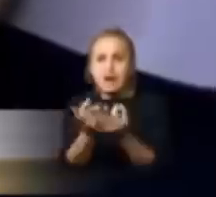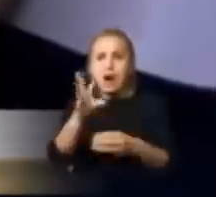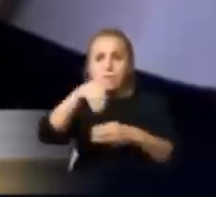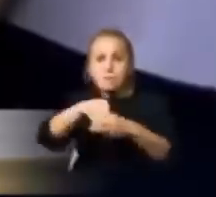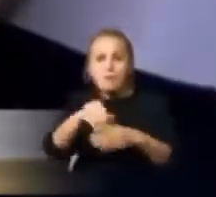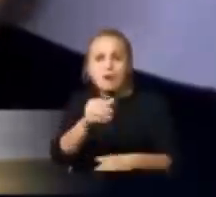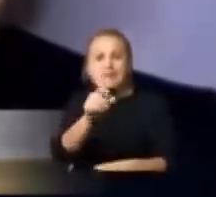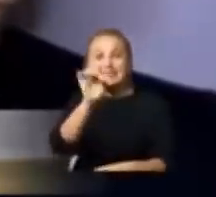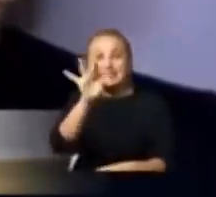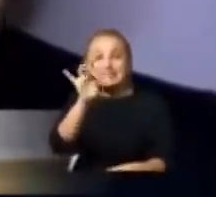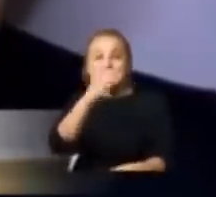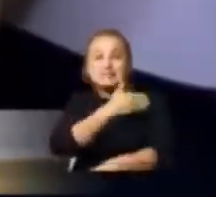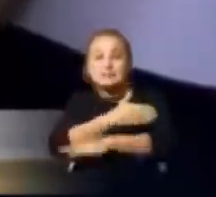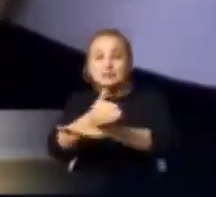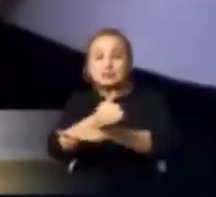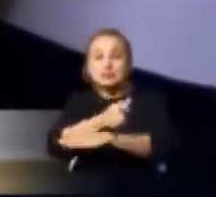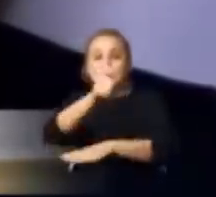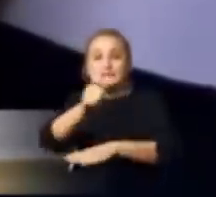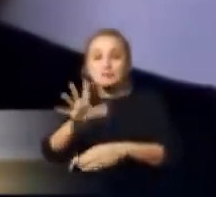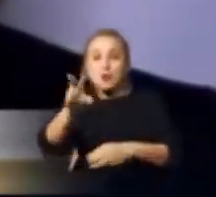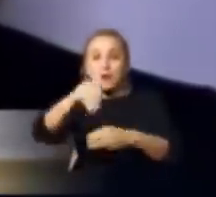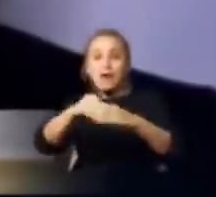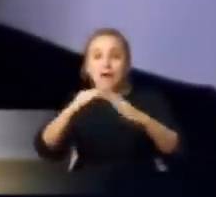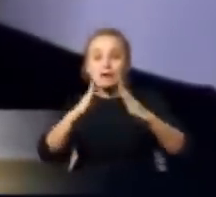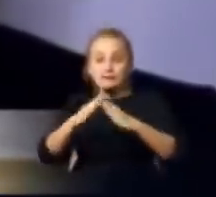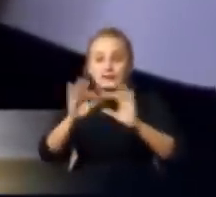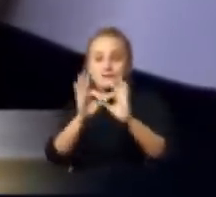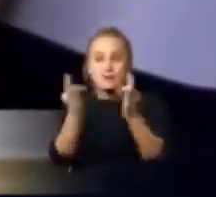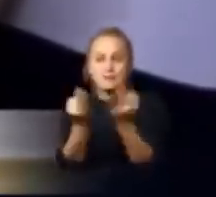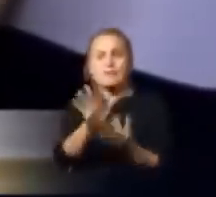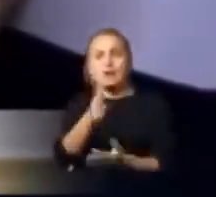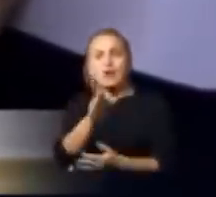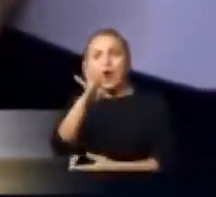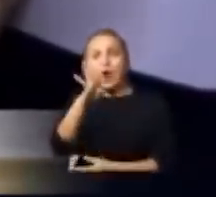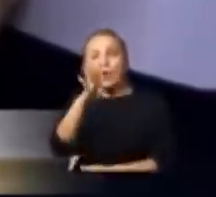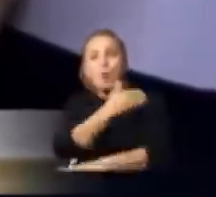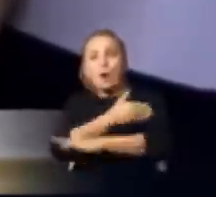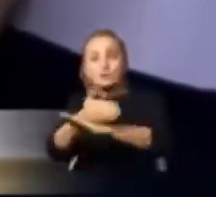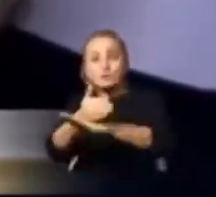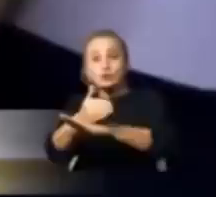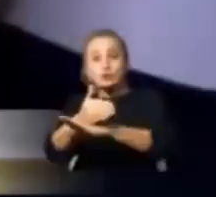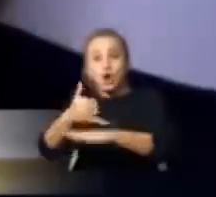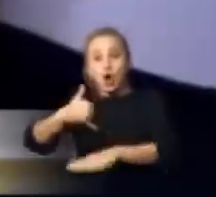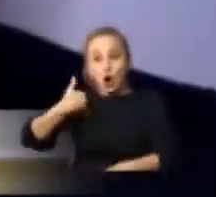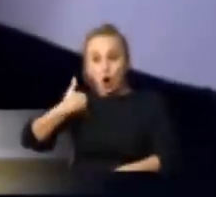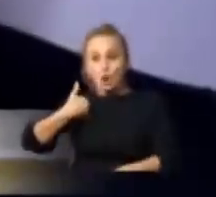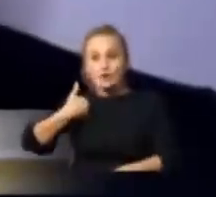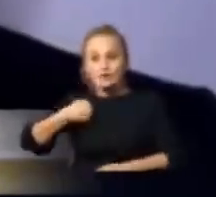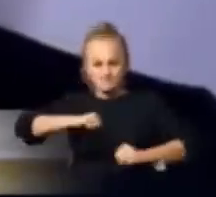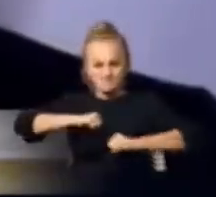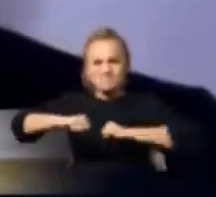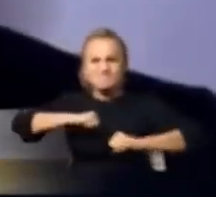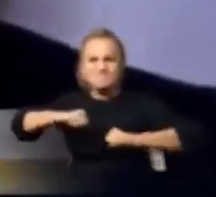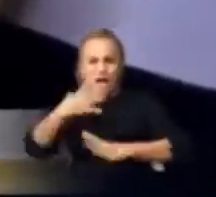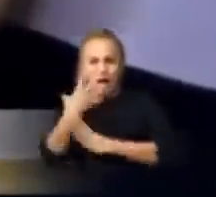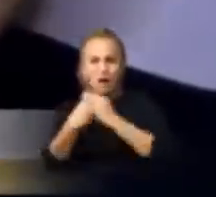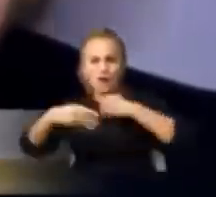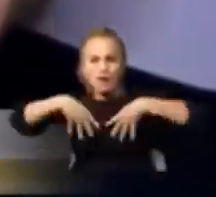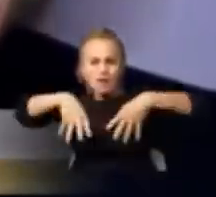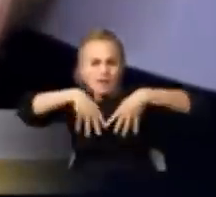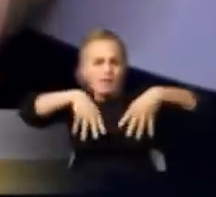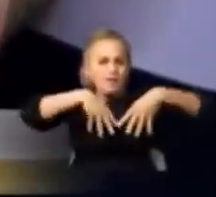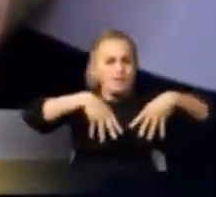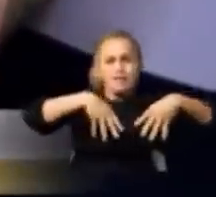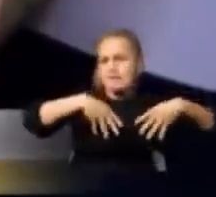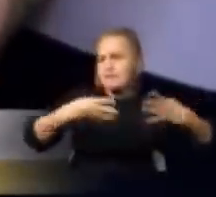15 millones de personas, por lo menos 4 millones de jóvenes que han estado muy activos en estas protestas,